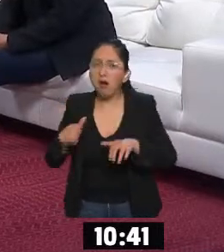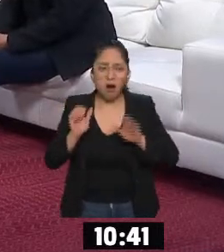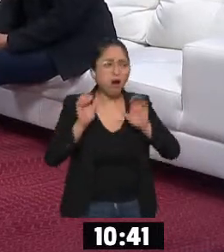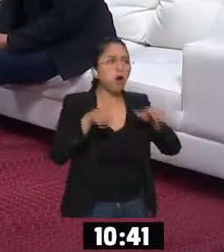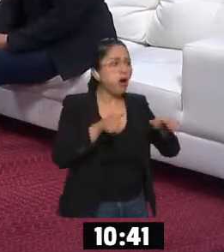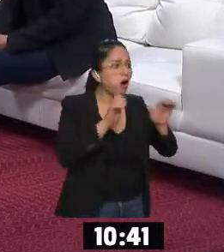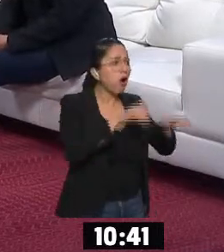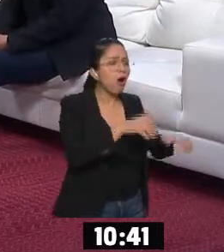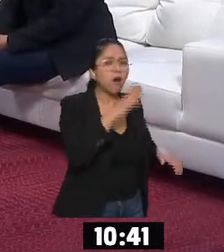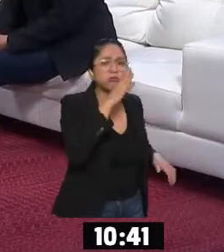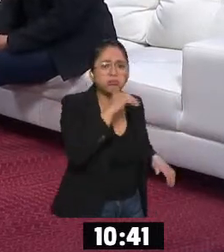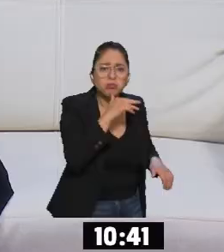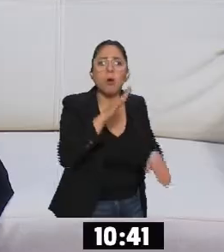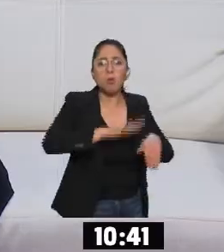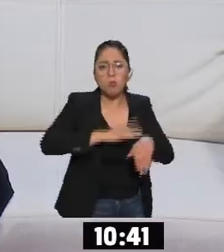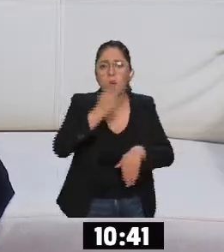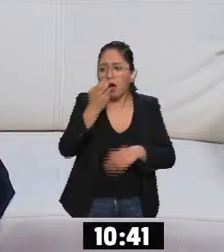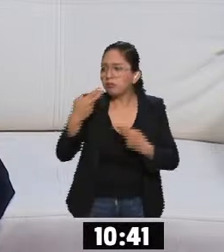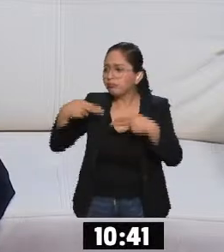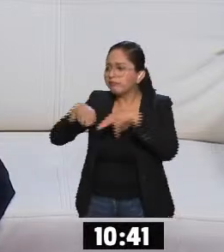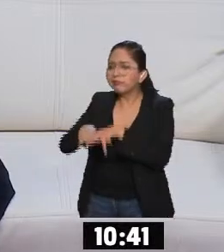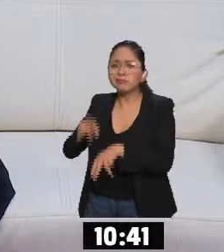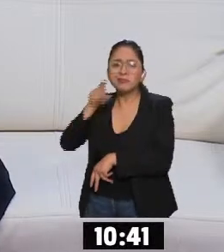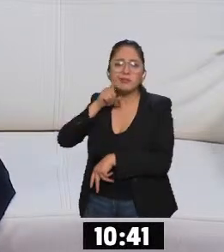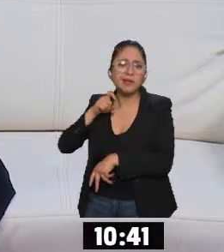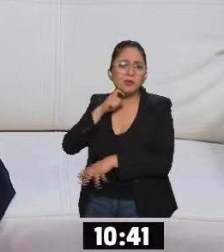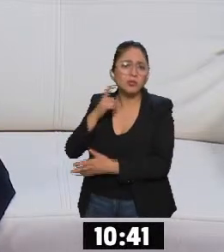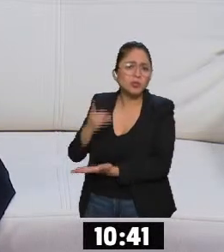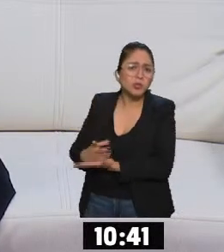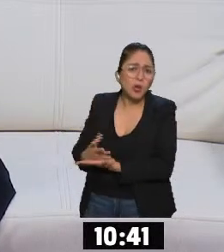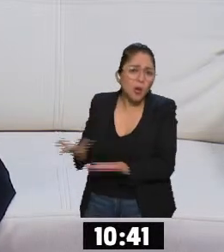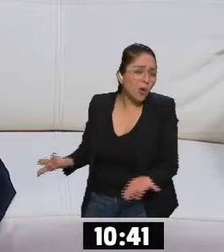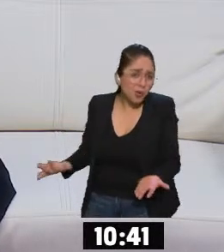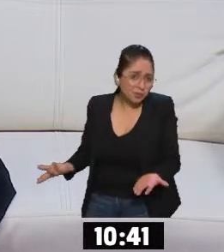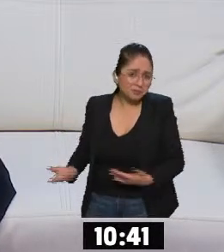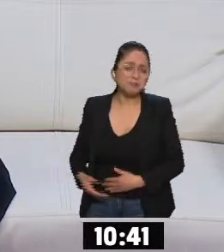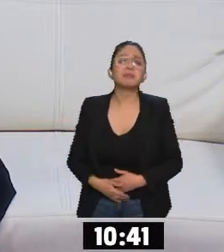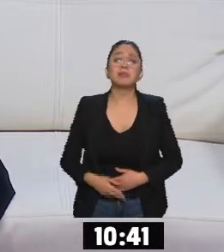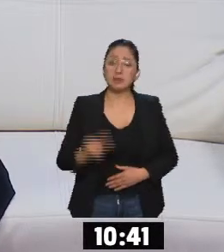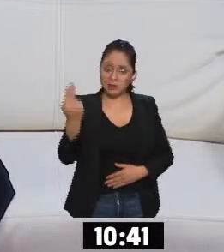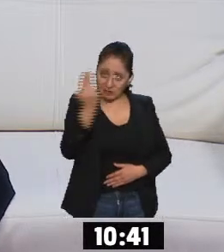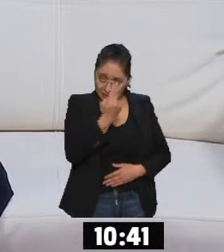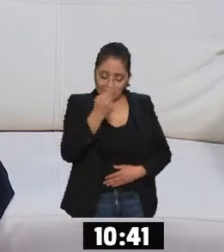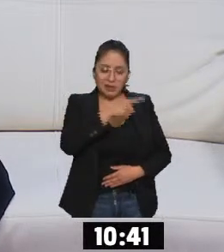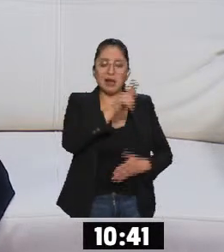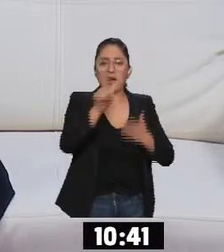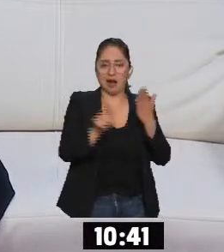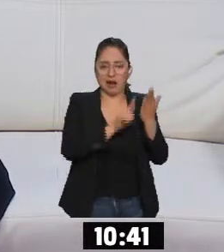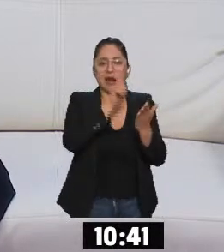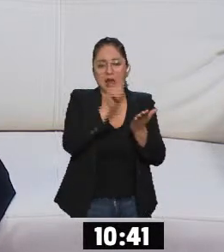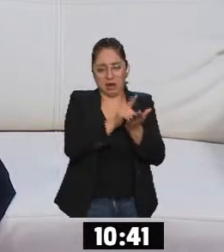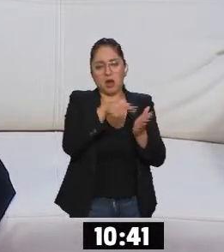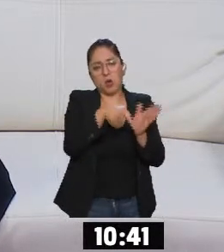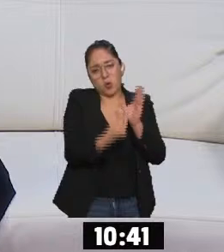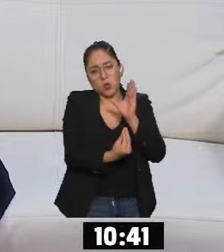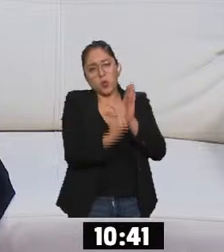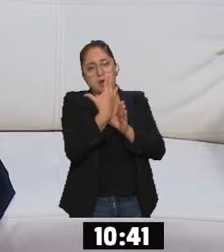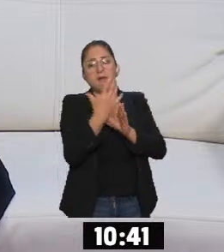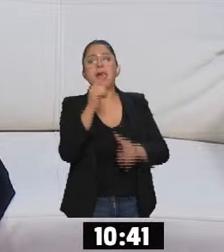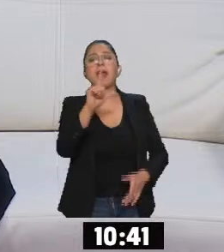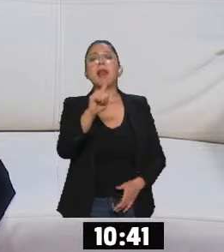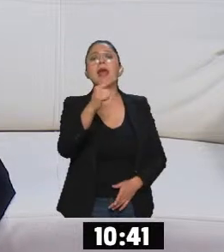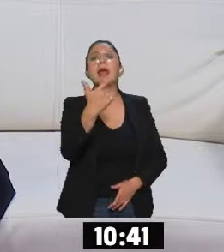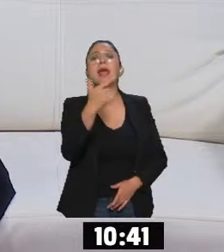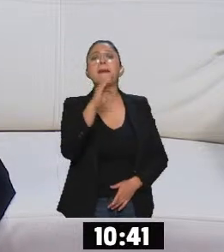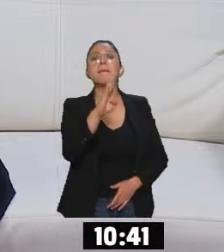por avanzar y que se tome en cuenta, pero por ejemplo, hay a nivel de legislatura, hay una nueva ley LGBTI que